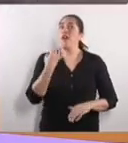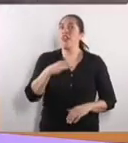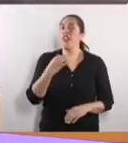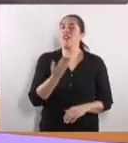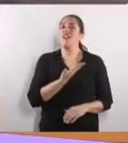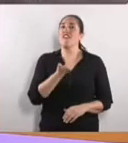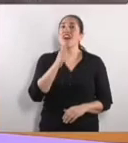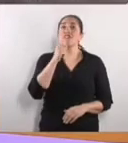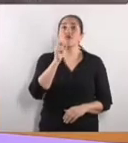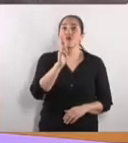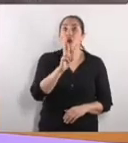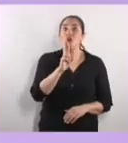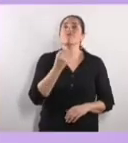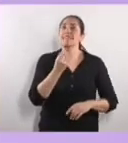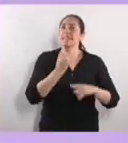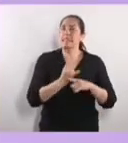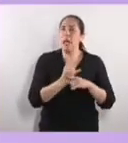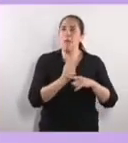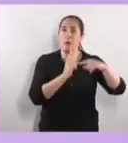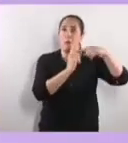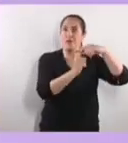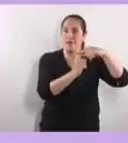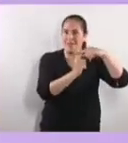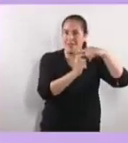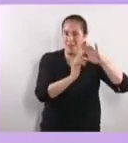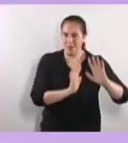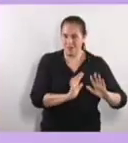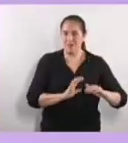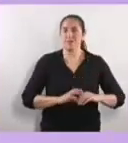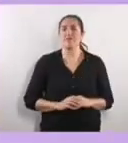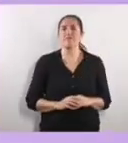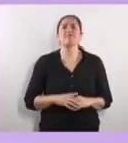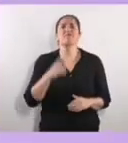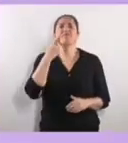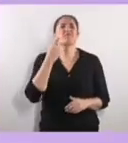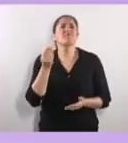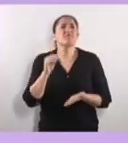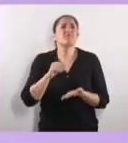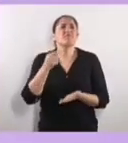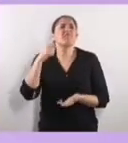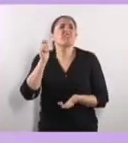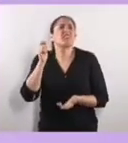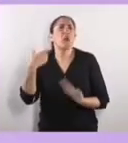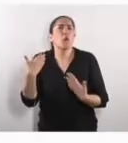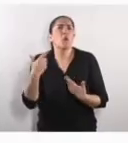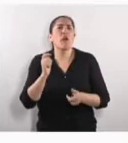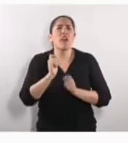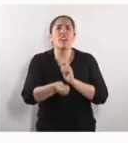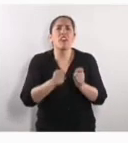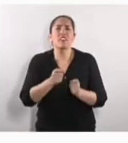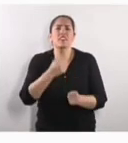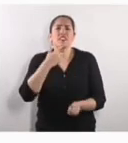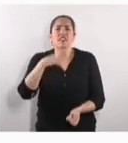Positivo siempre. Perfecto. ¿Sí? Bueno, vamos a ver más sobre quiénes pueden donar sangre. ¿Quiénes pueden donar? A ver.